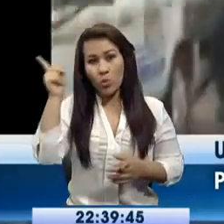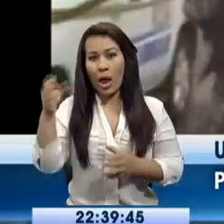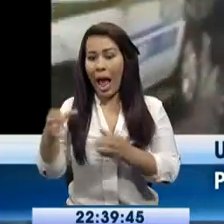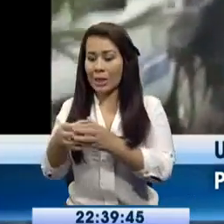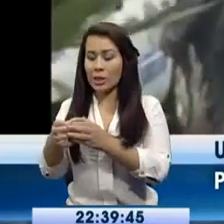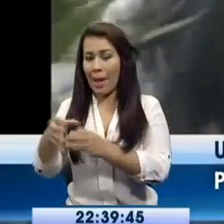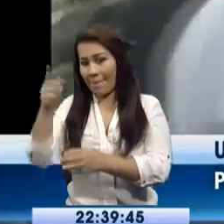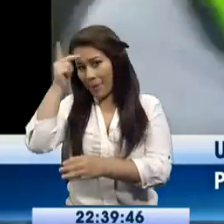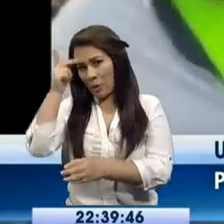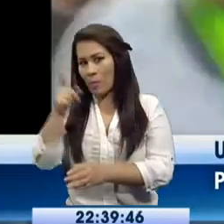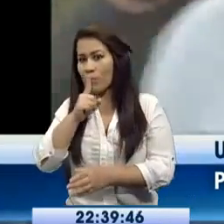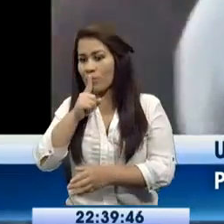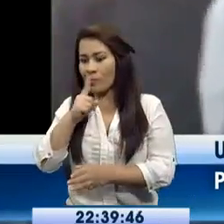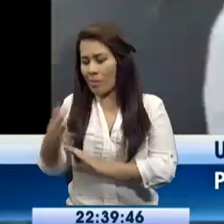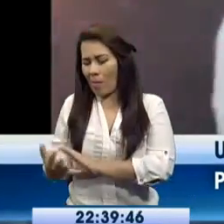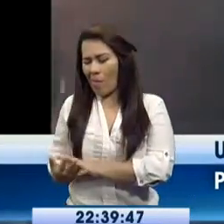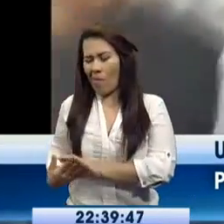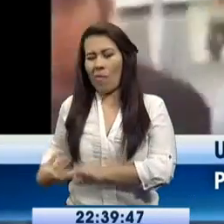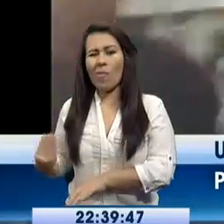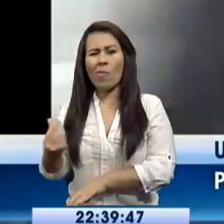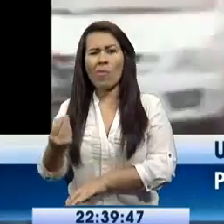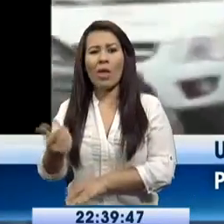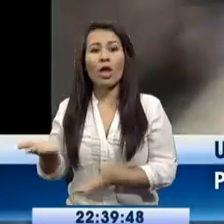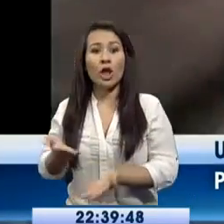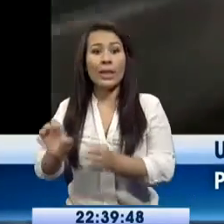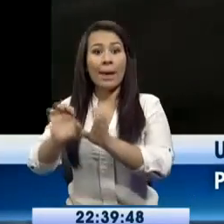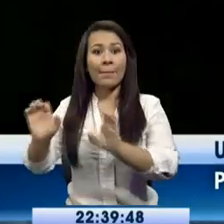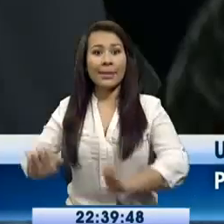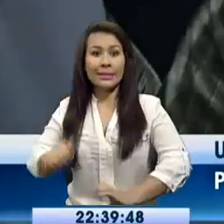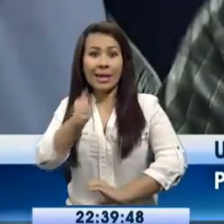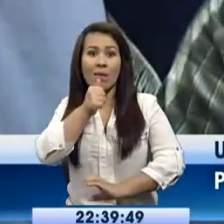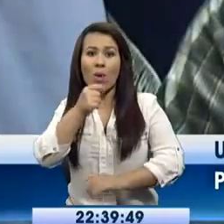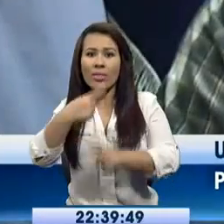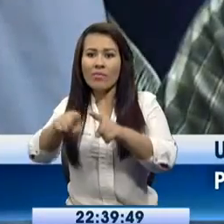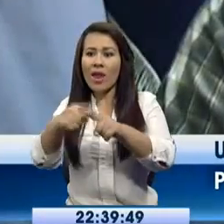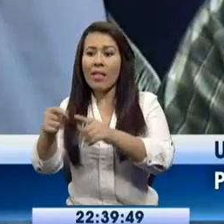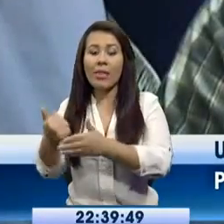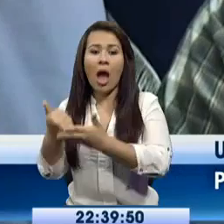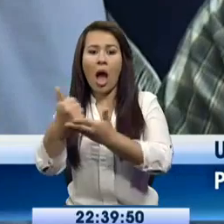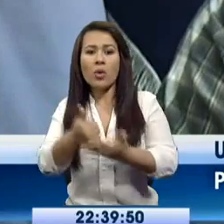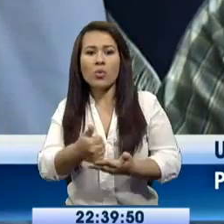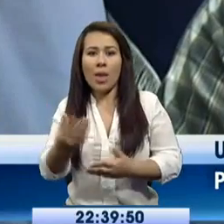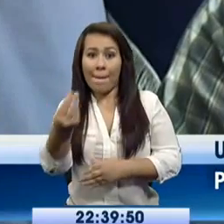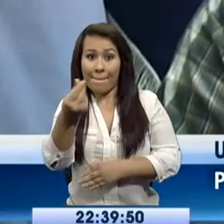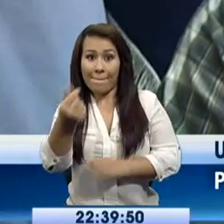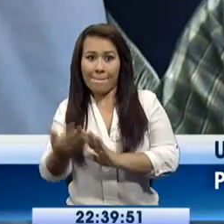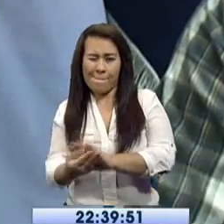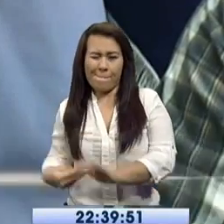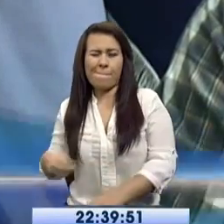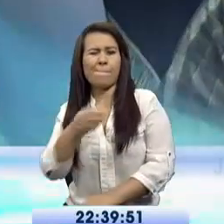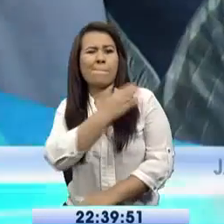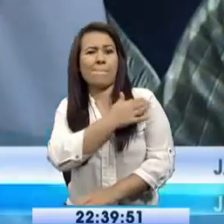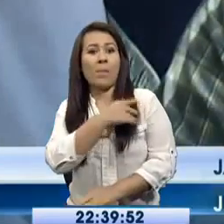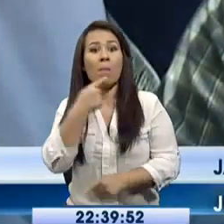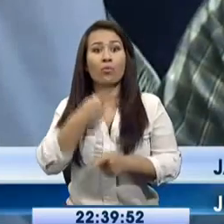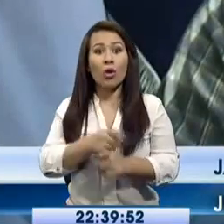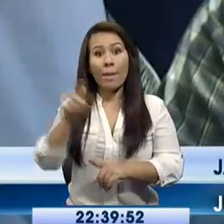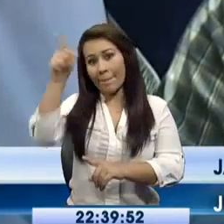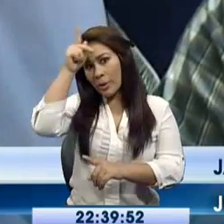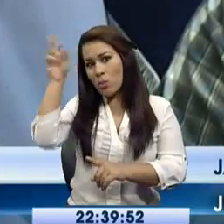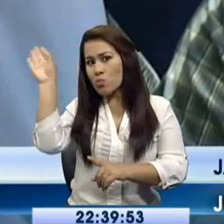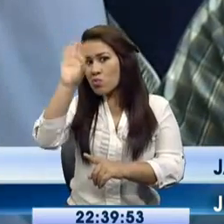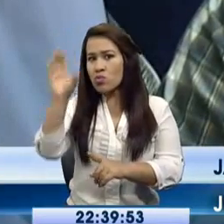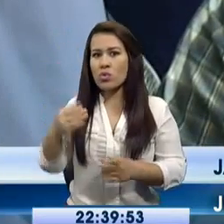obras para el sistema de agua potable de varios distritos de la región. Se encuentra dentro del programa Más Buscados de Perú y sobre quien hay